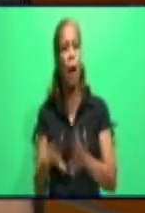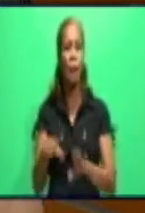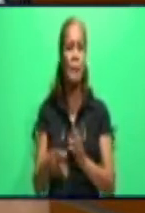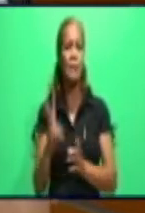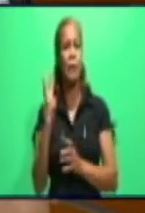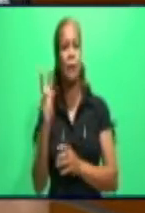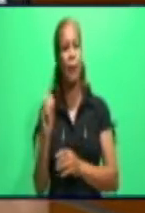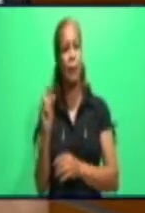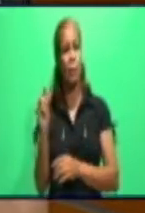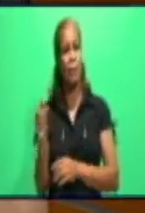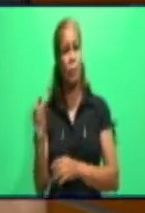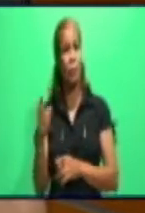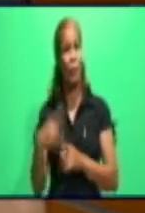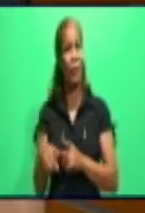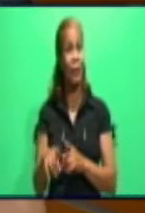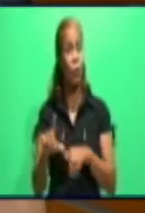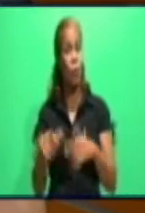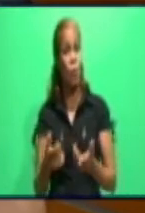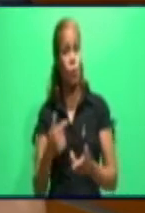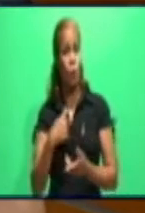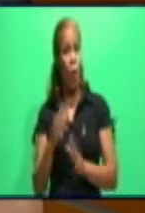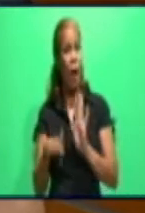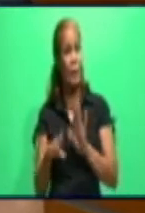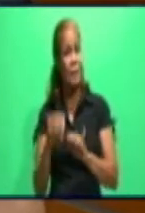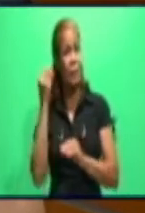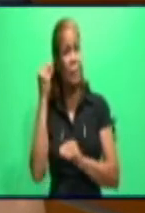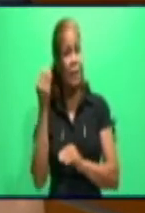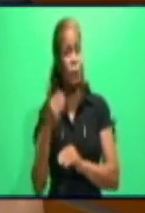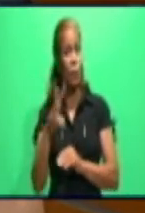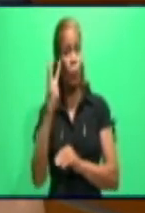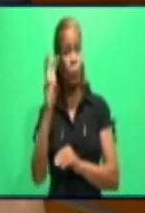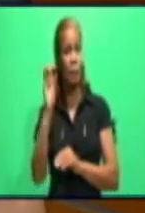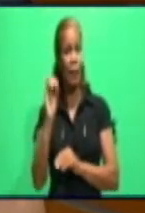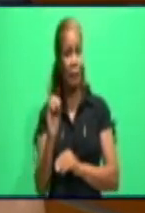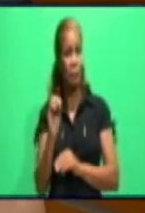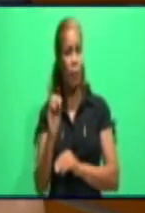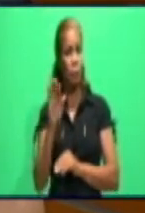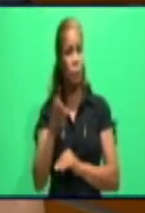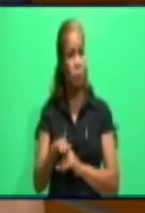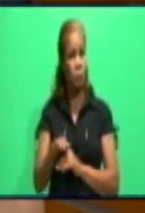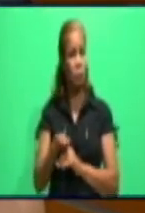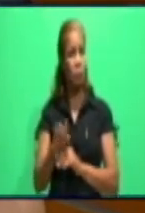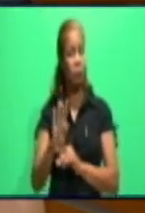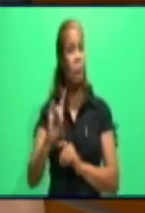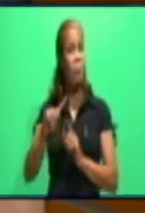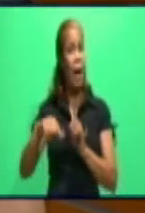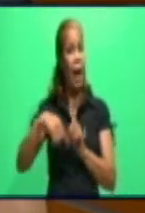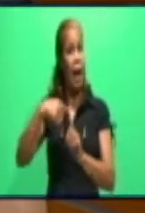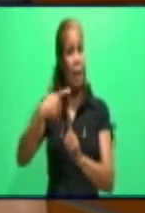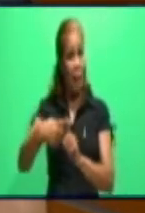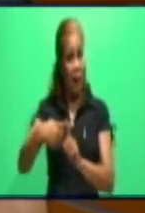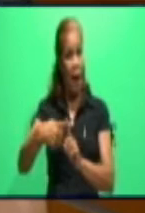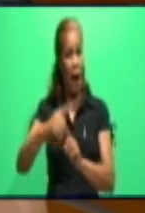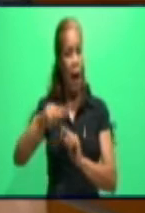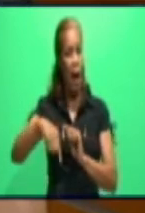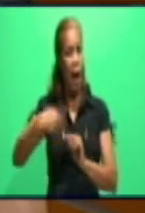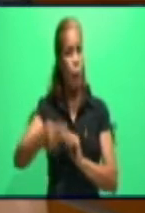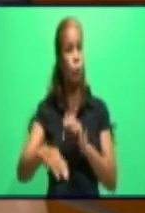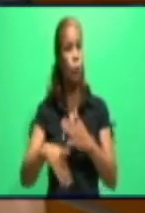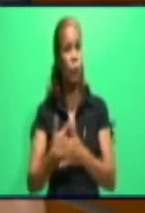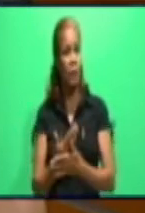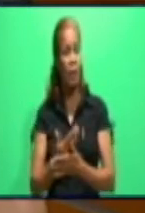siempre cuando las cifras así baja yo siempre recalcó que esa no es la realidad de bayamón es de granma que todo está en